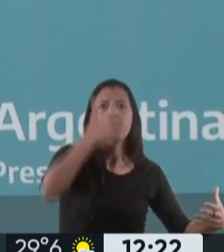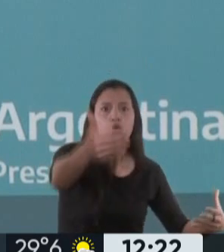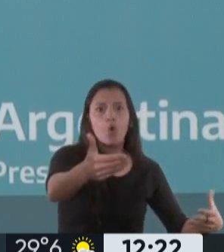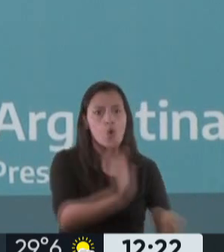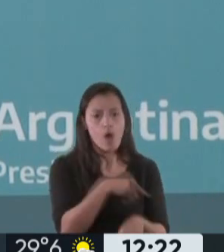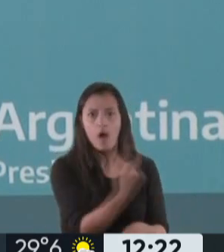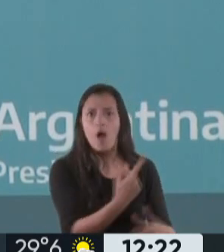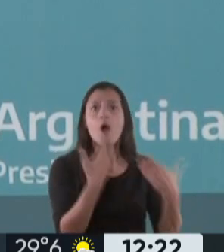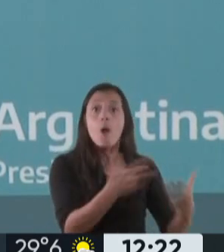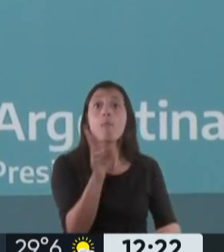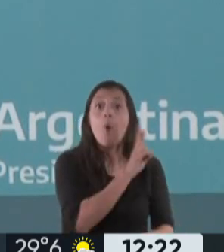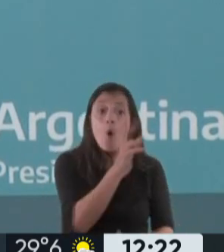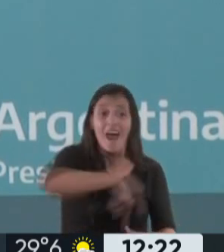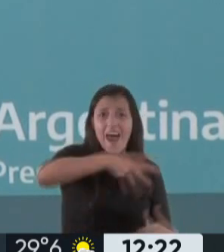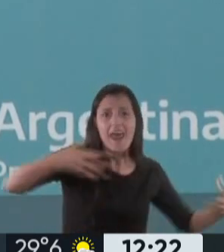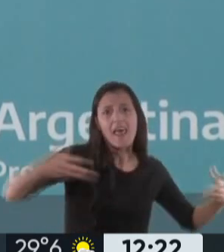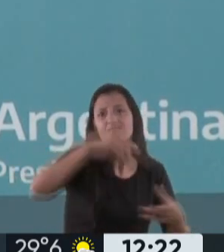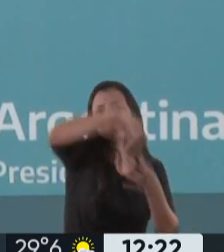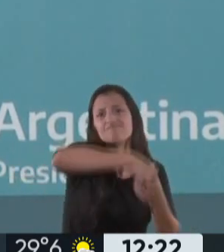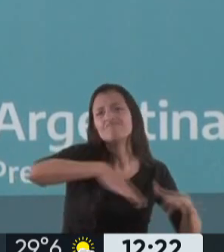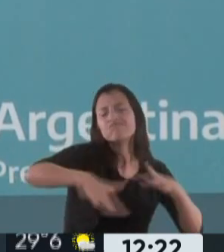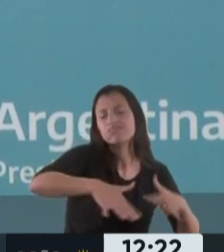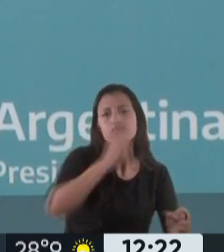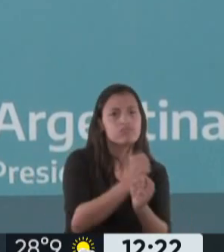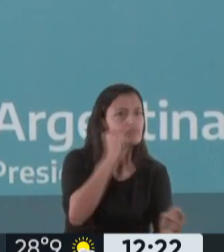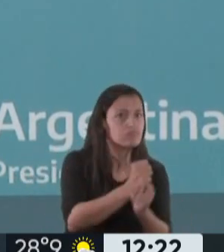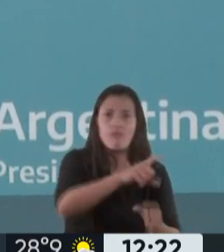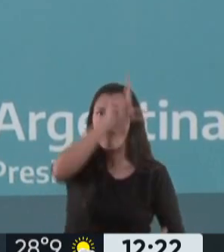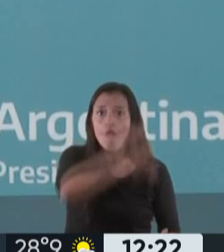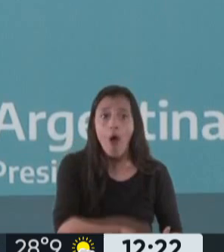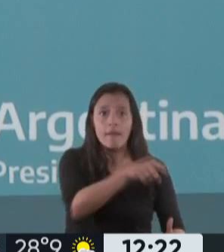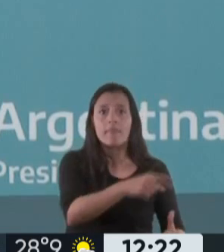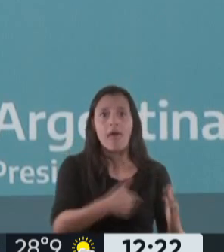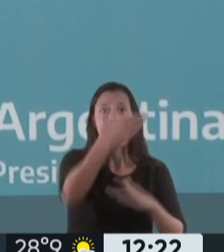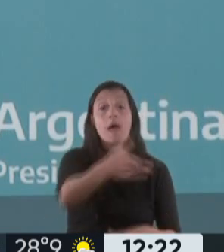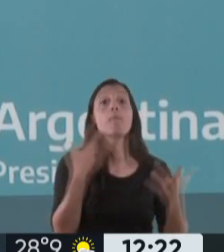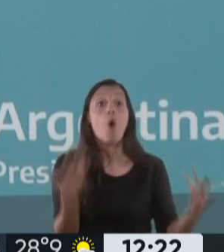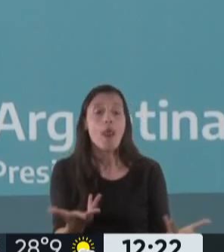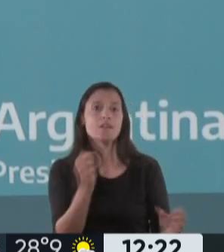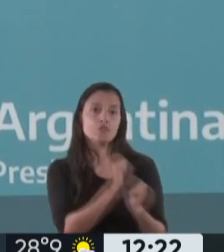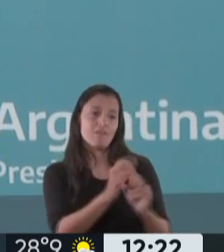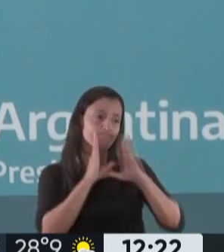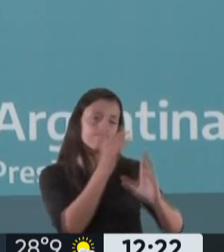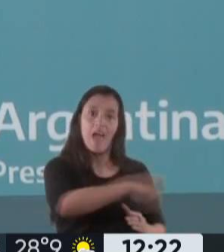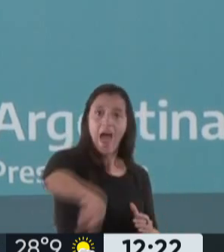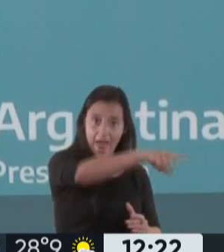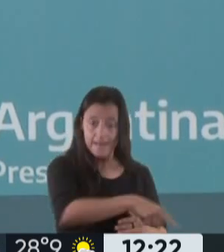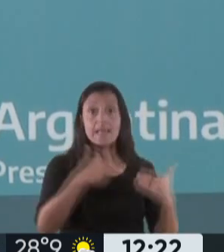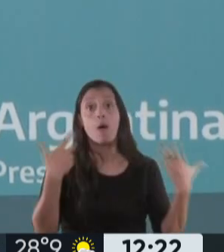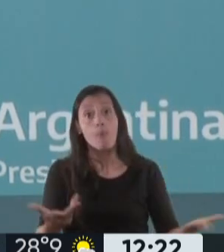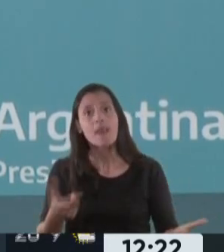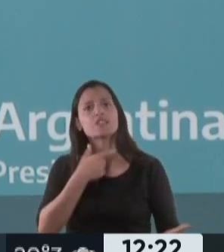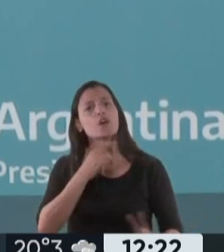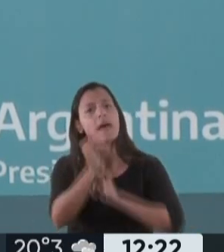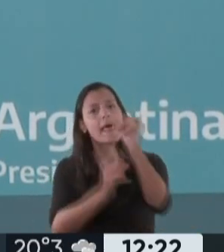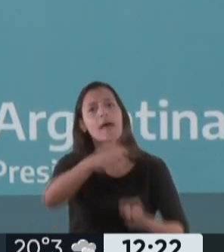somos justamente la población económicamente activa a la que tiene obviamente el destino el potenciar trabajo. Quiero decirles que por eso hablamos de